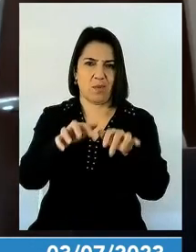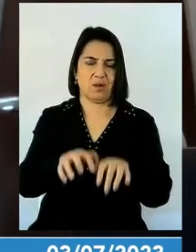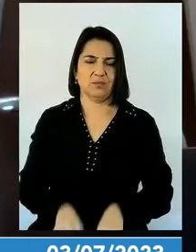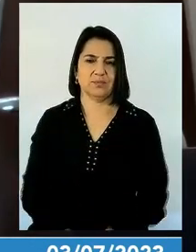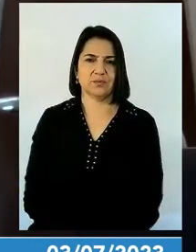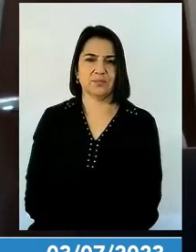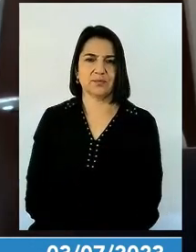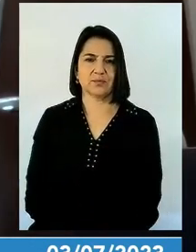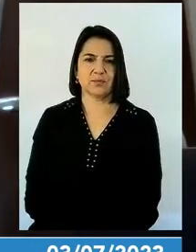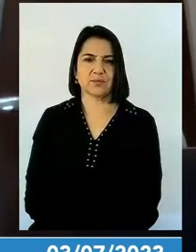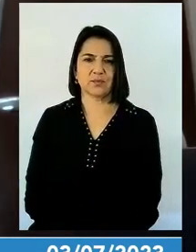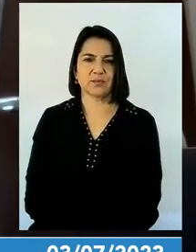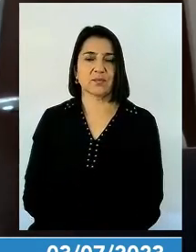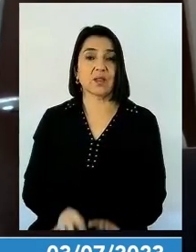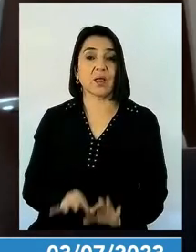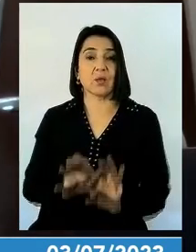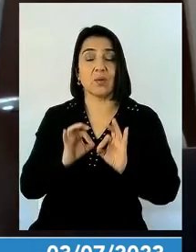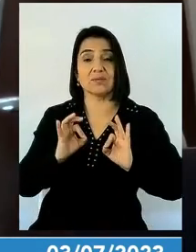Fundamentalmente,